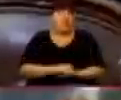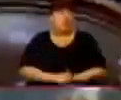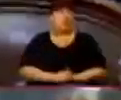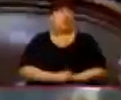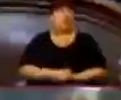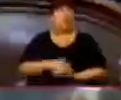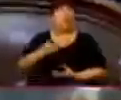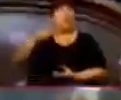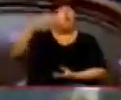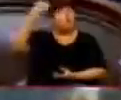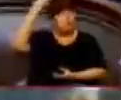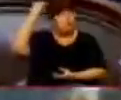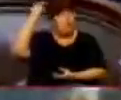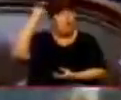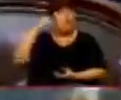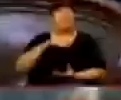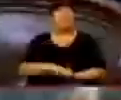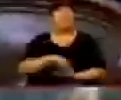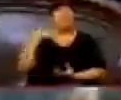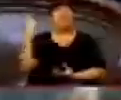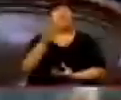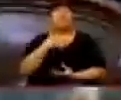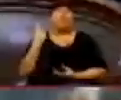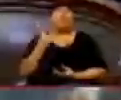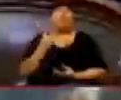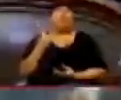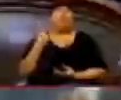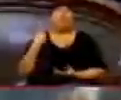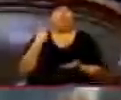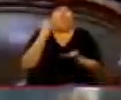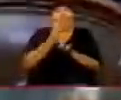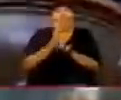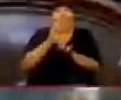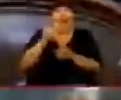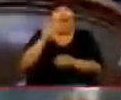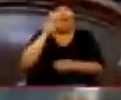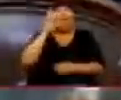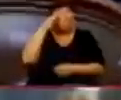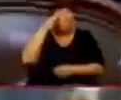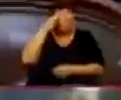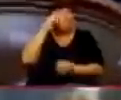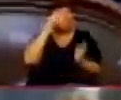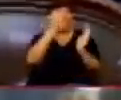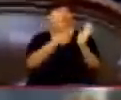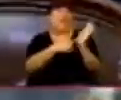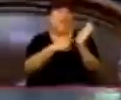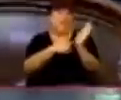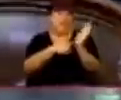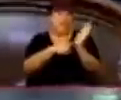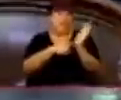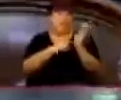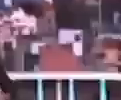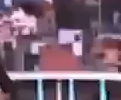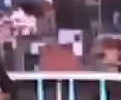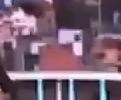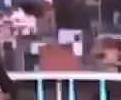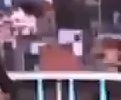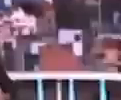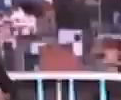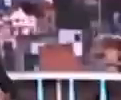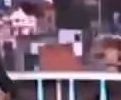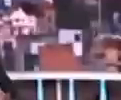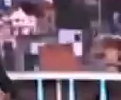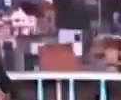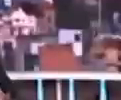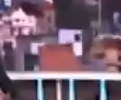un camino correcto. Hay algunos empresarios, obviamente hoy, antes que se cierre con el fondo y se vea un poquito más cuál